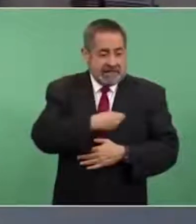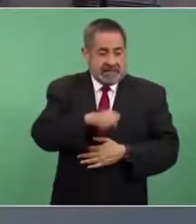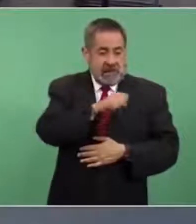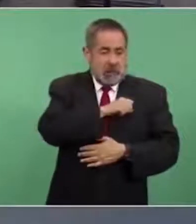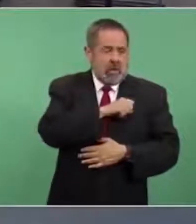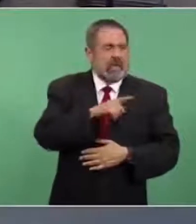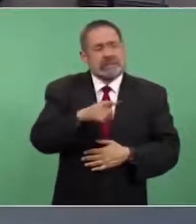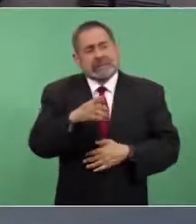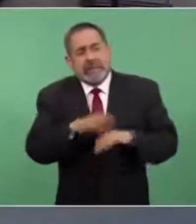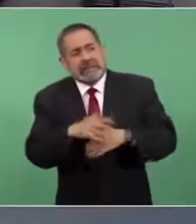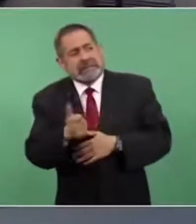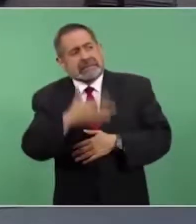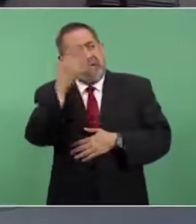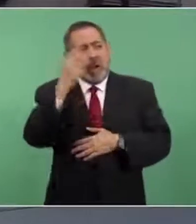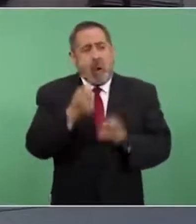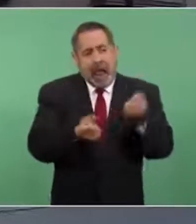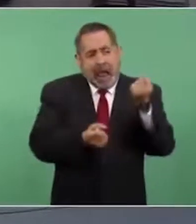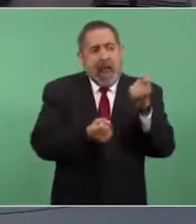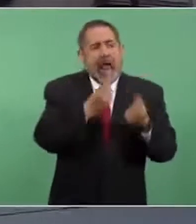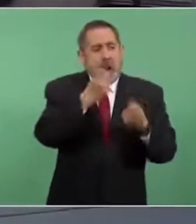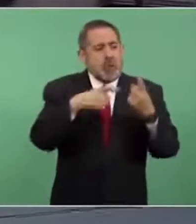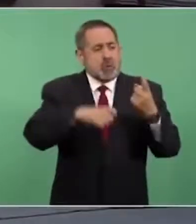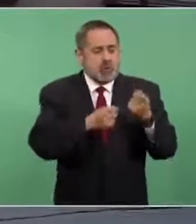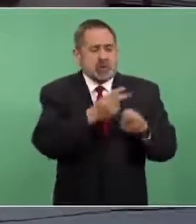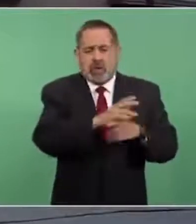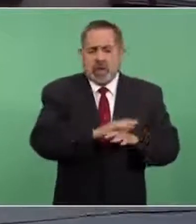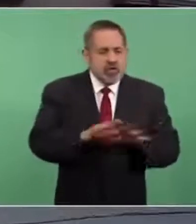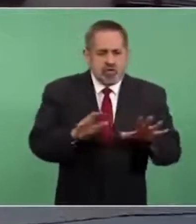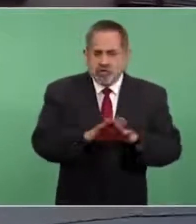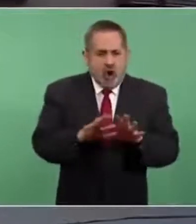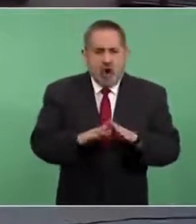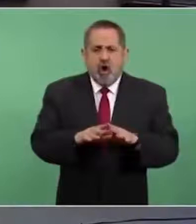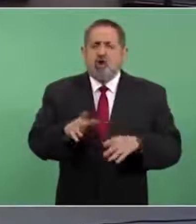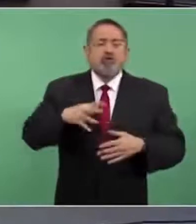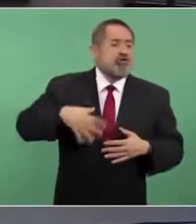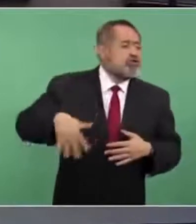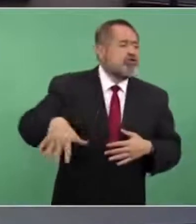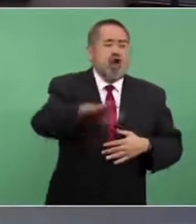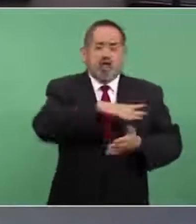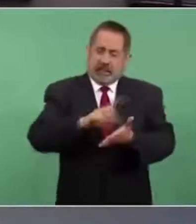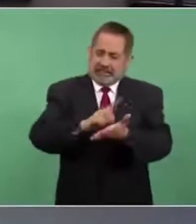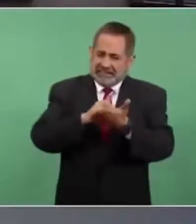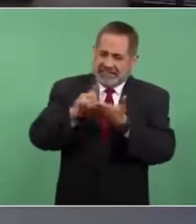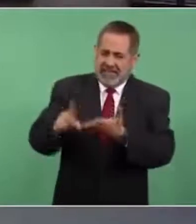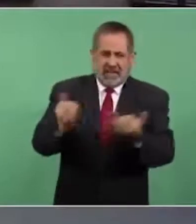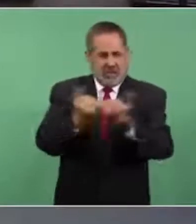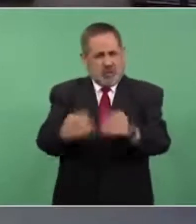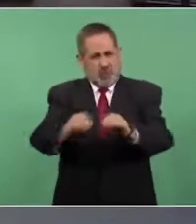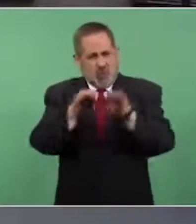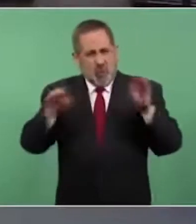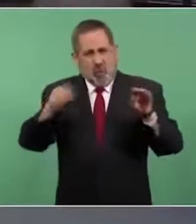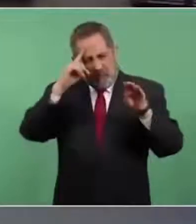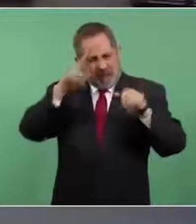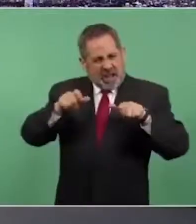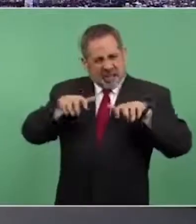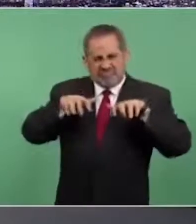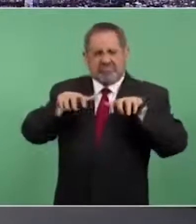en definitiva, un privilegio y se convierta en un derecho universal de nuestro